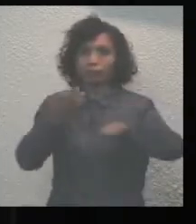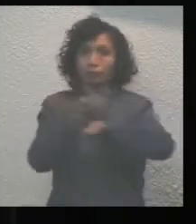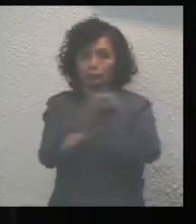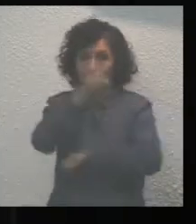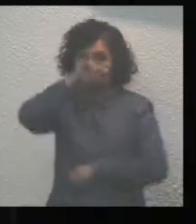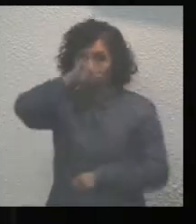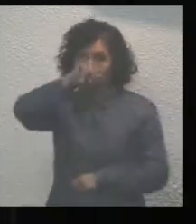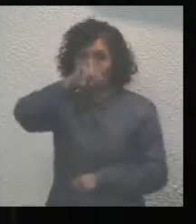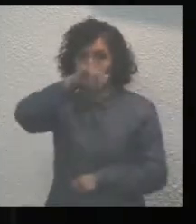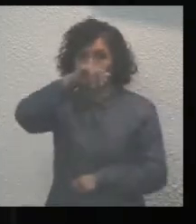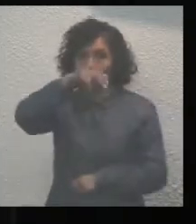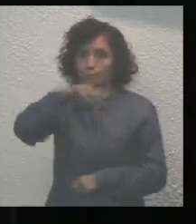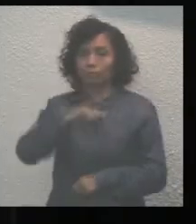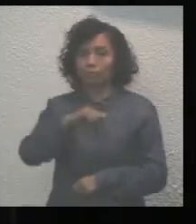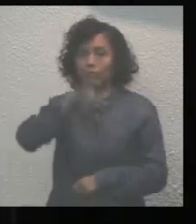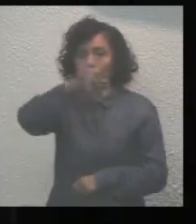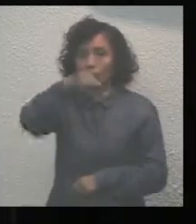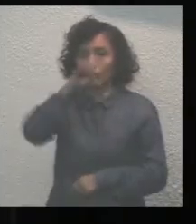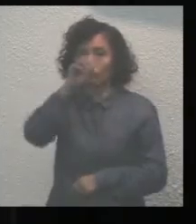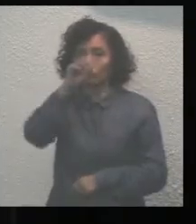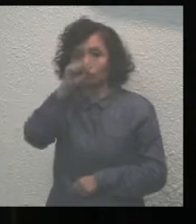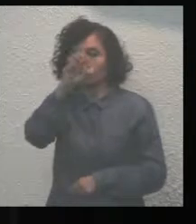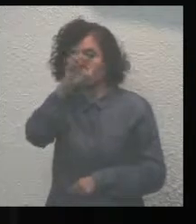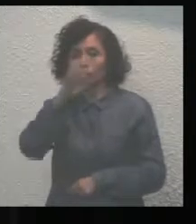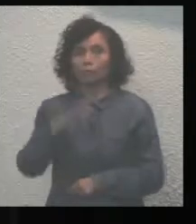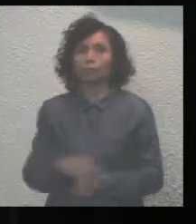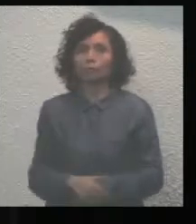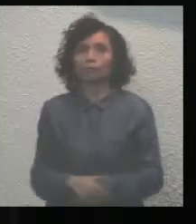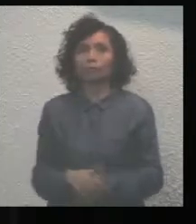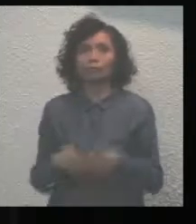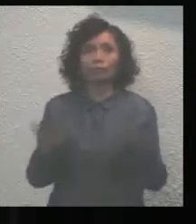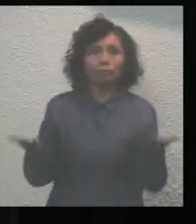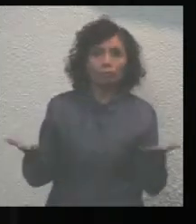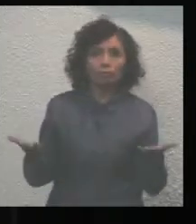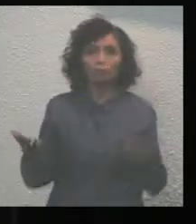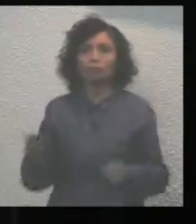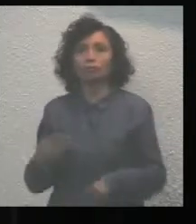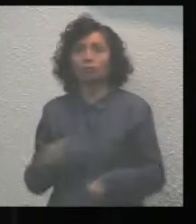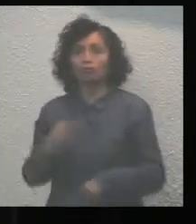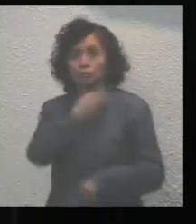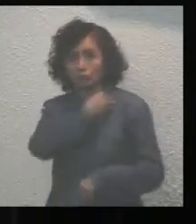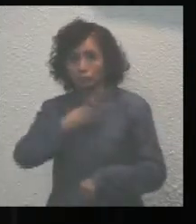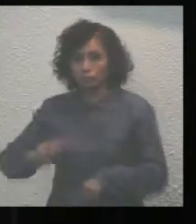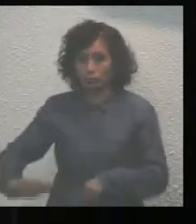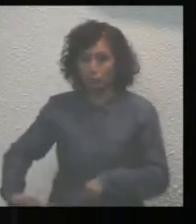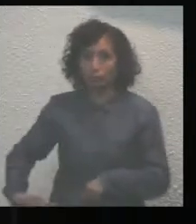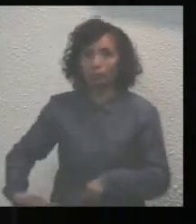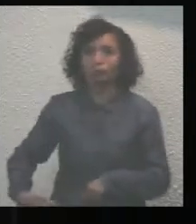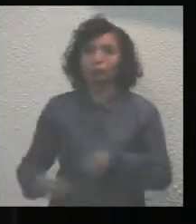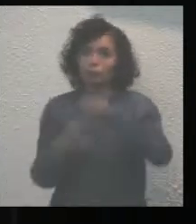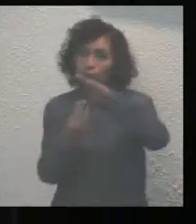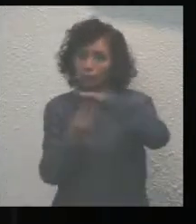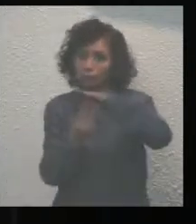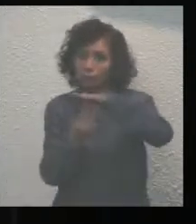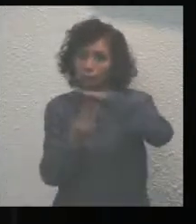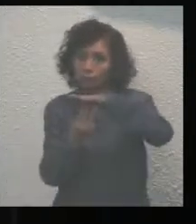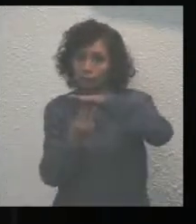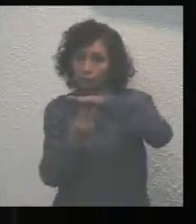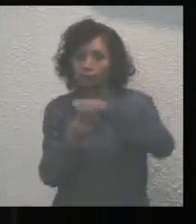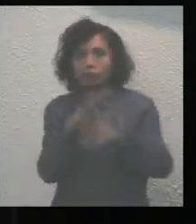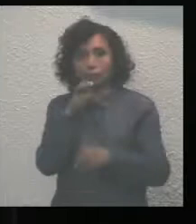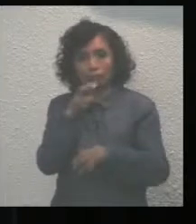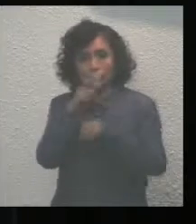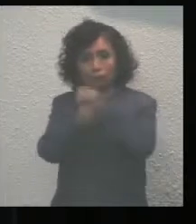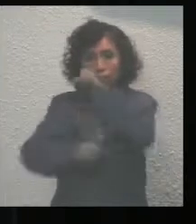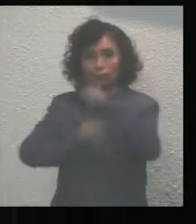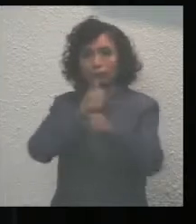José Cebada Rivas, a la presidenta de la mesa directiva del primer año de ejercicio constitucional